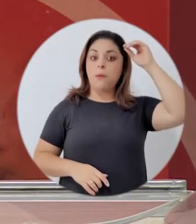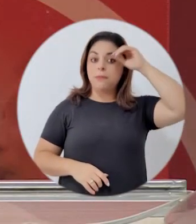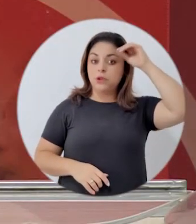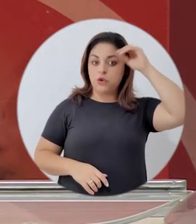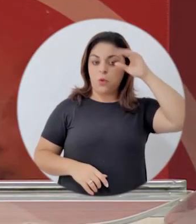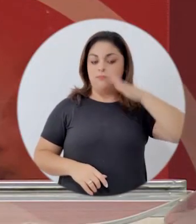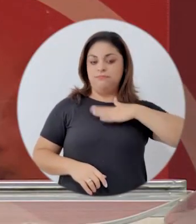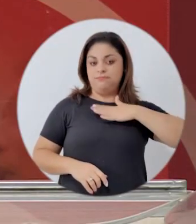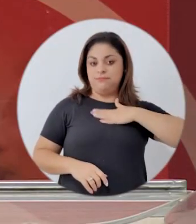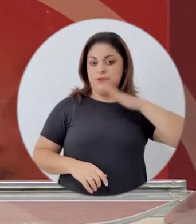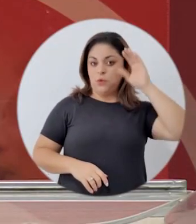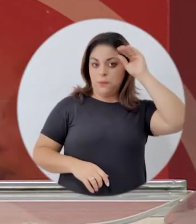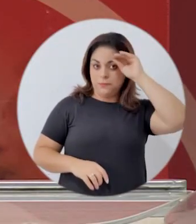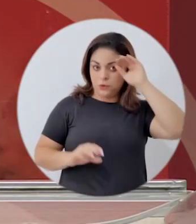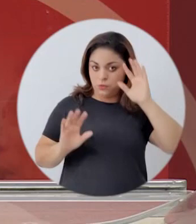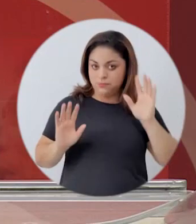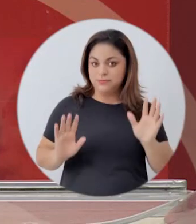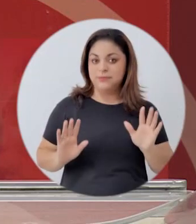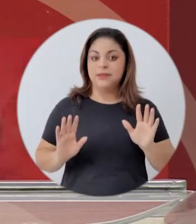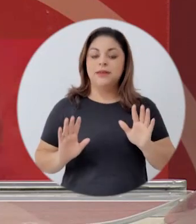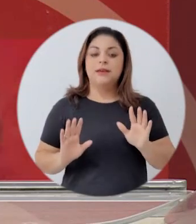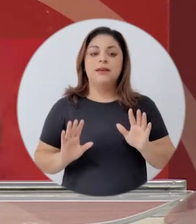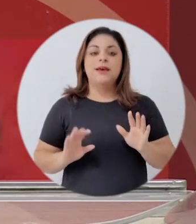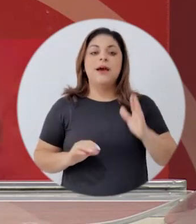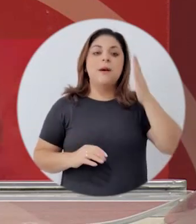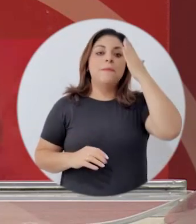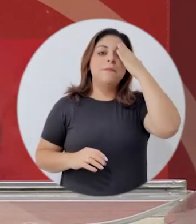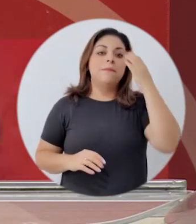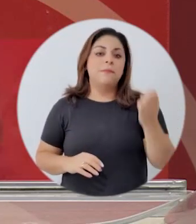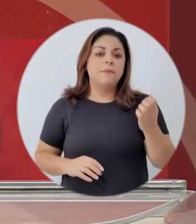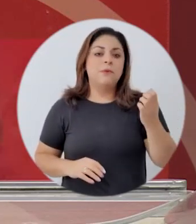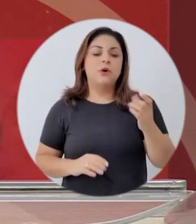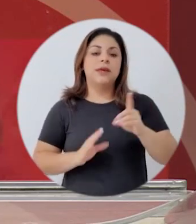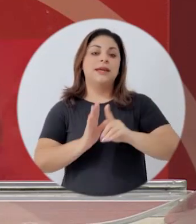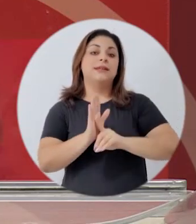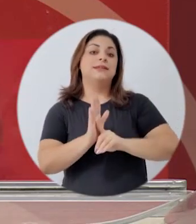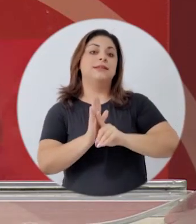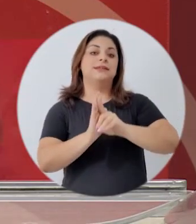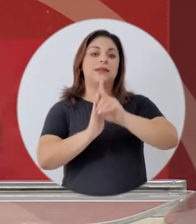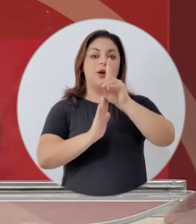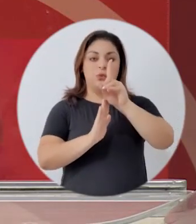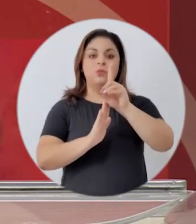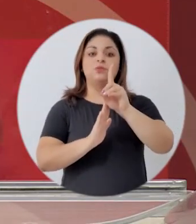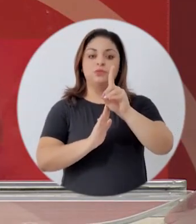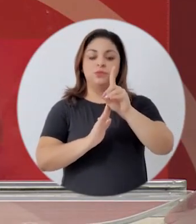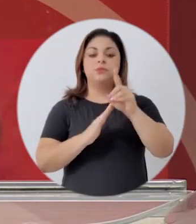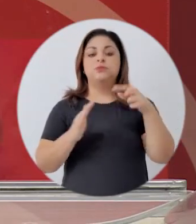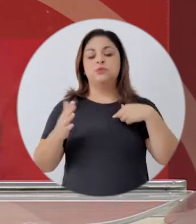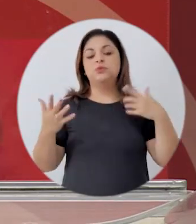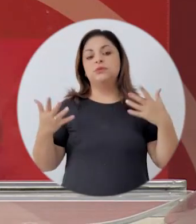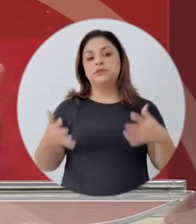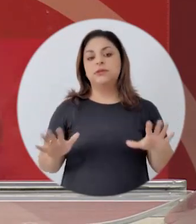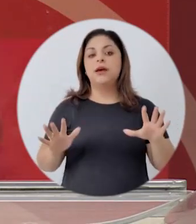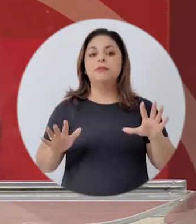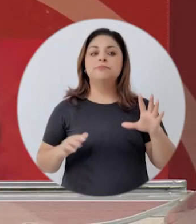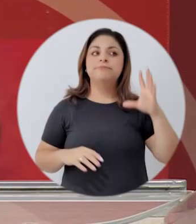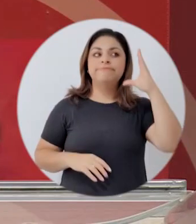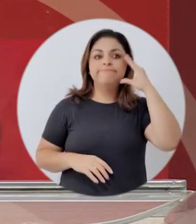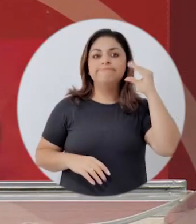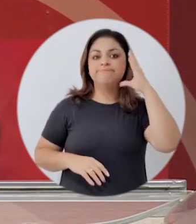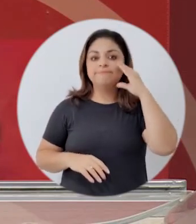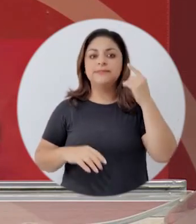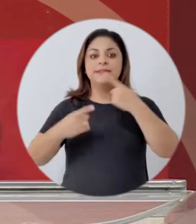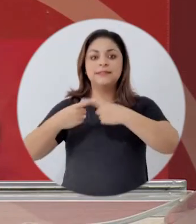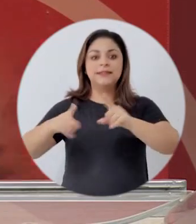en un campo gris de opinión, ¿verdad? Porque el desarrollo de un esquema, creo que he vivido muchas organizaciones con